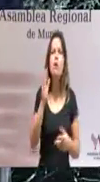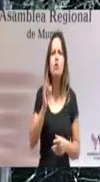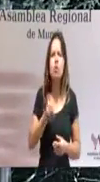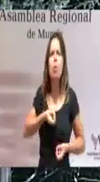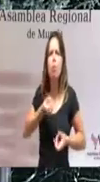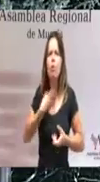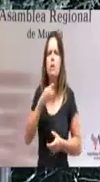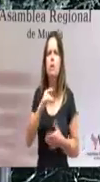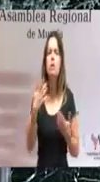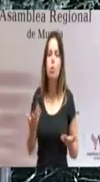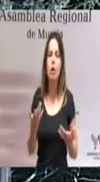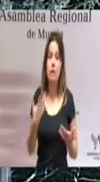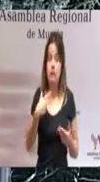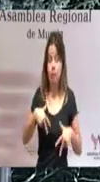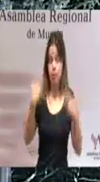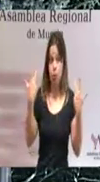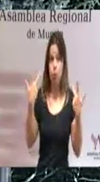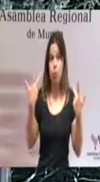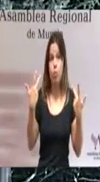decir es, si me permite,